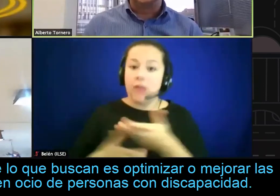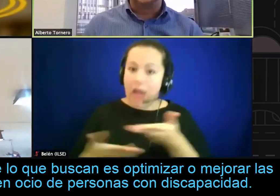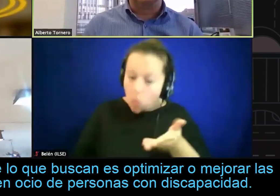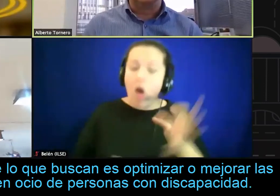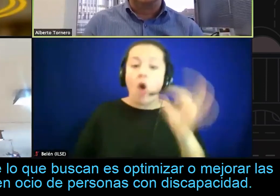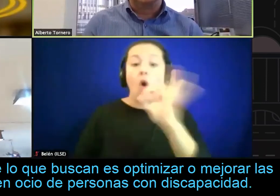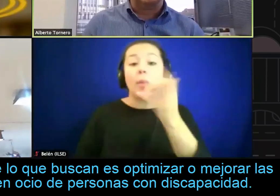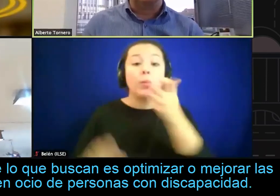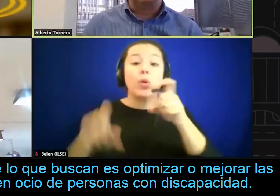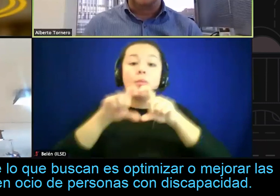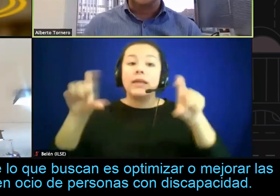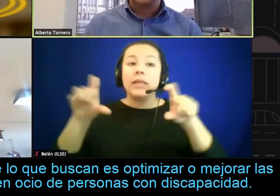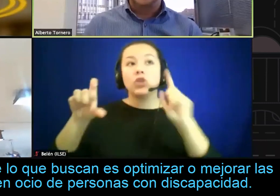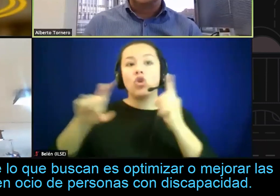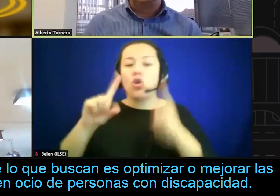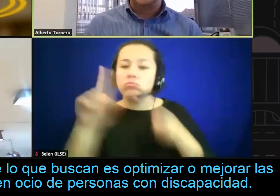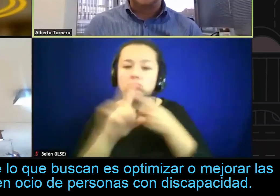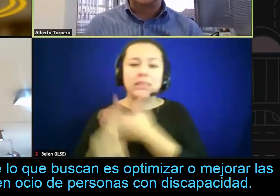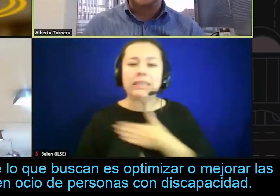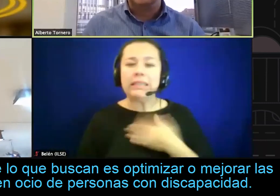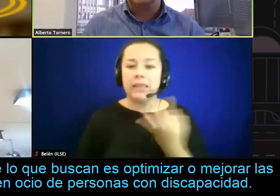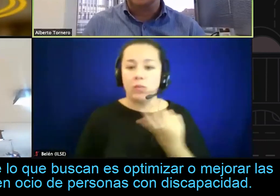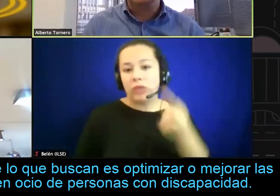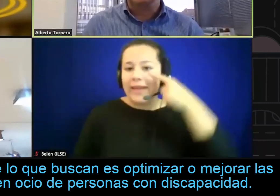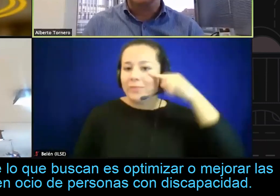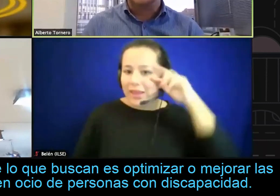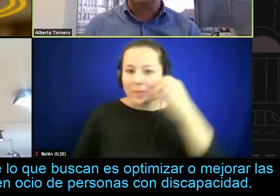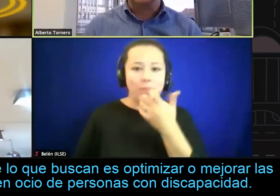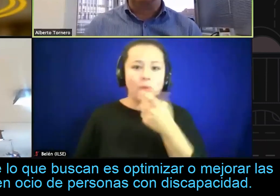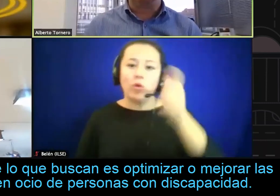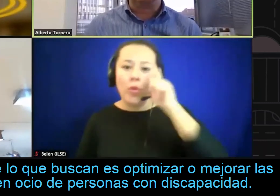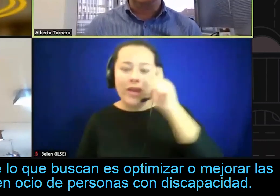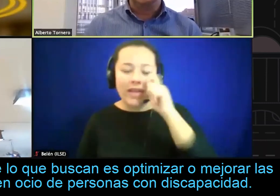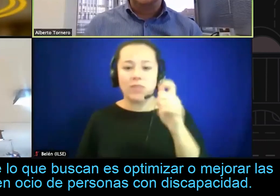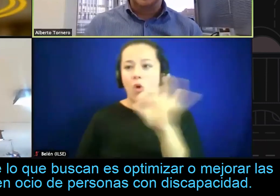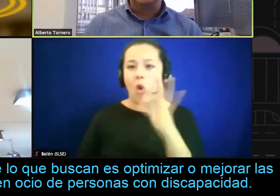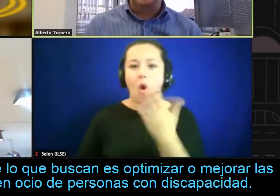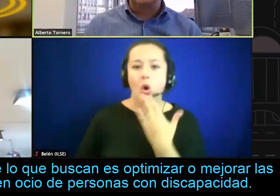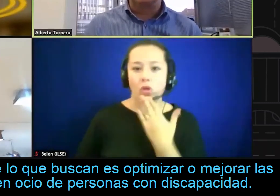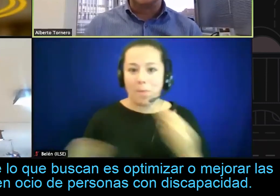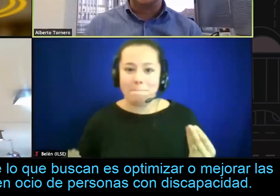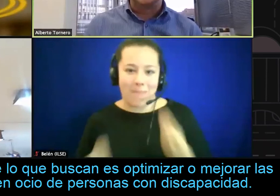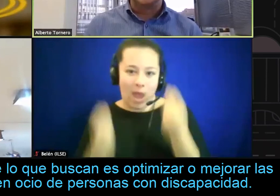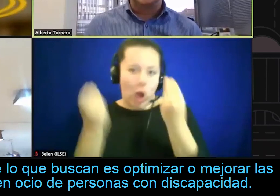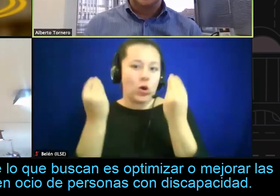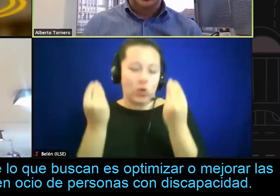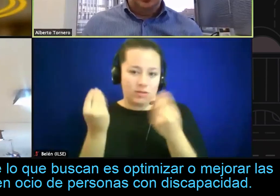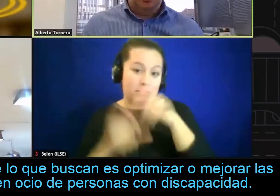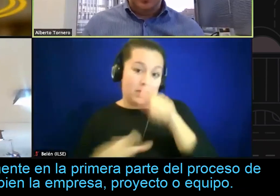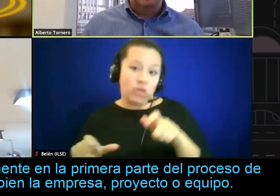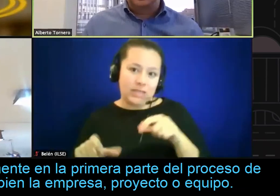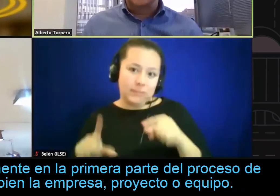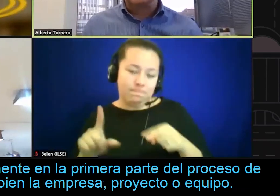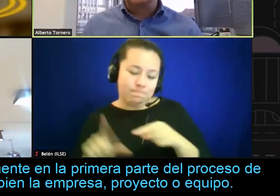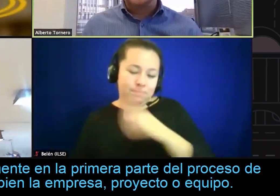es optimizar o mejorar las experiencias en turismo o en ocio de personas con discapacidad. Lo